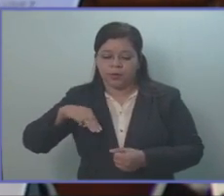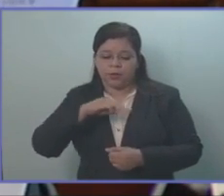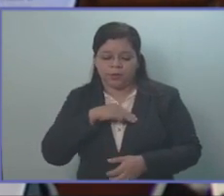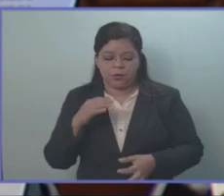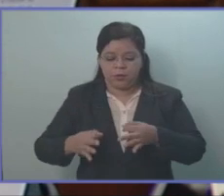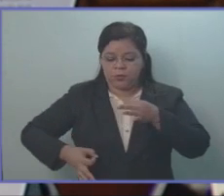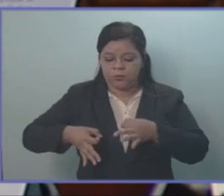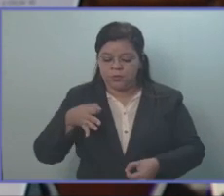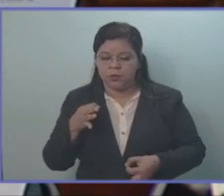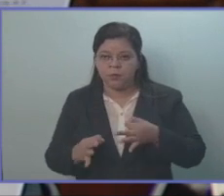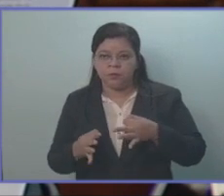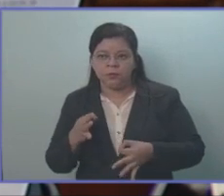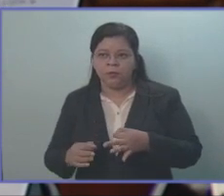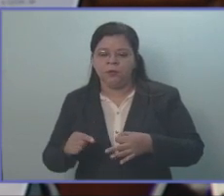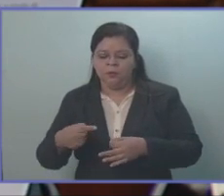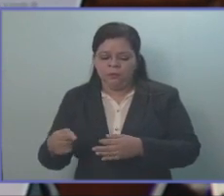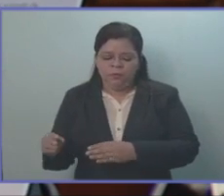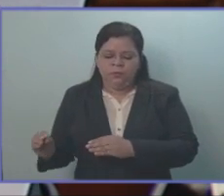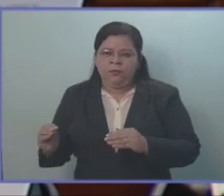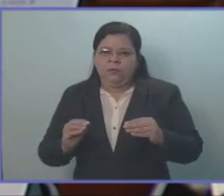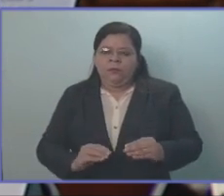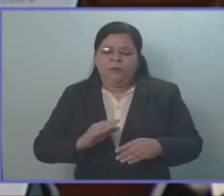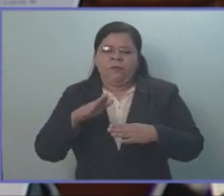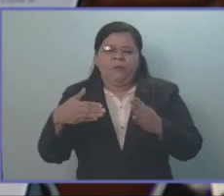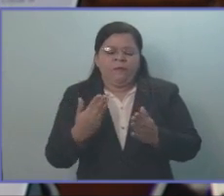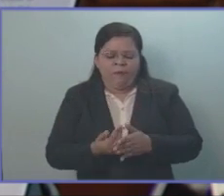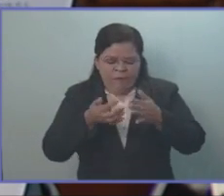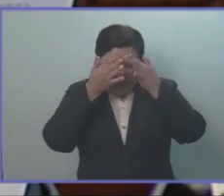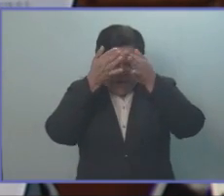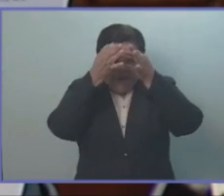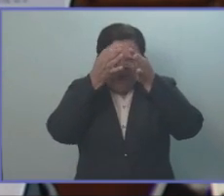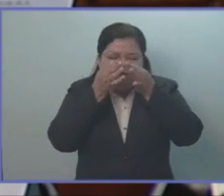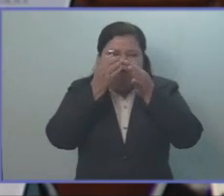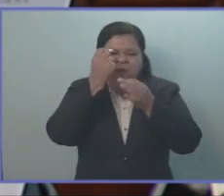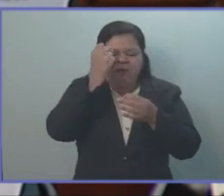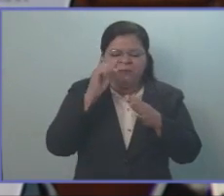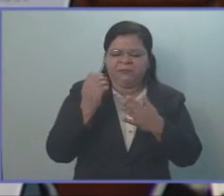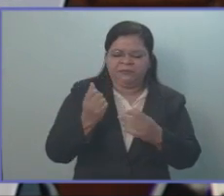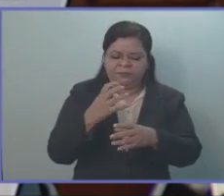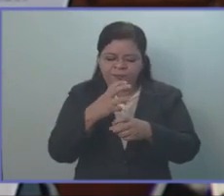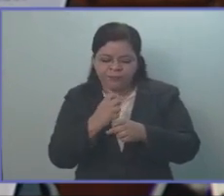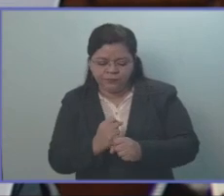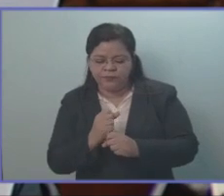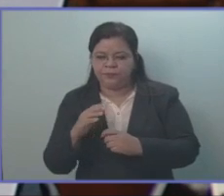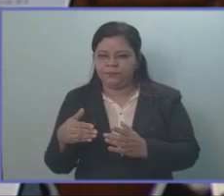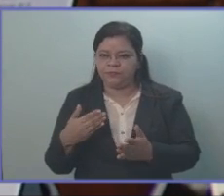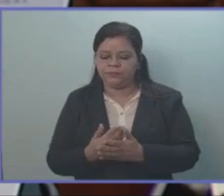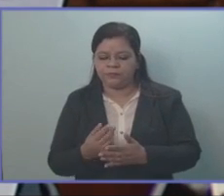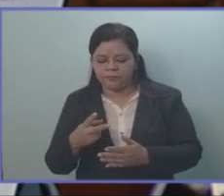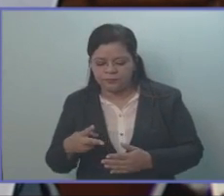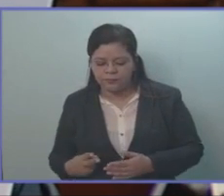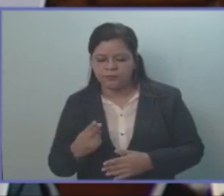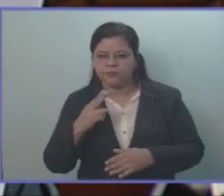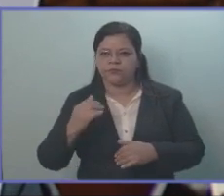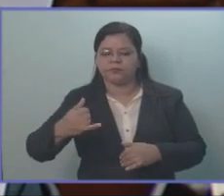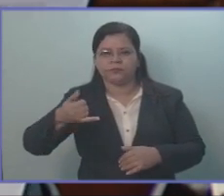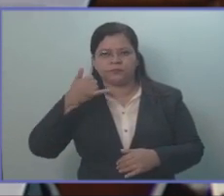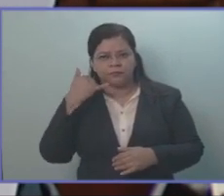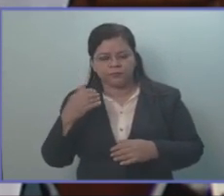Pública en la ejecución de las medidas que sean indispensables para garantizar el corte de tráfico